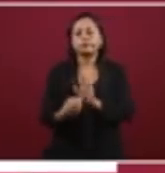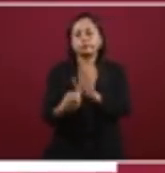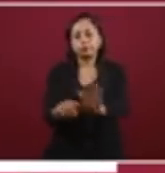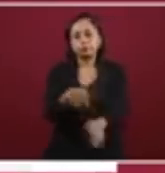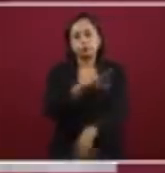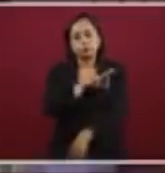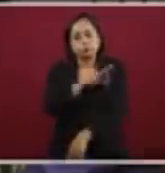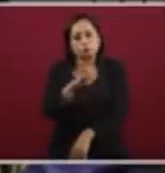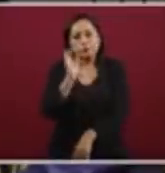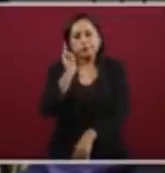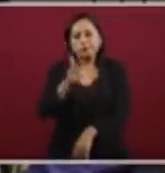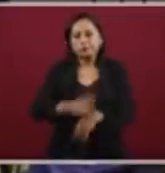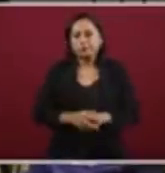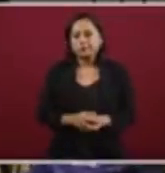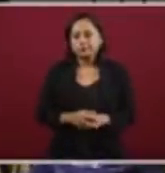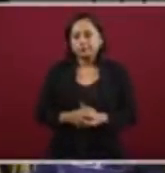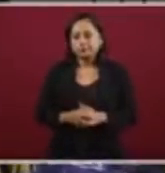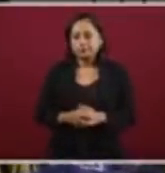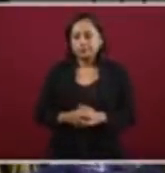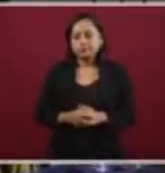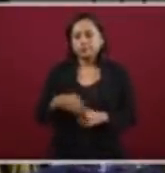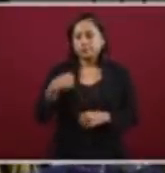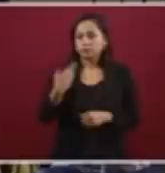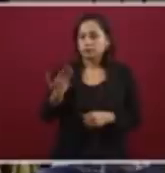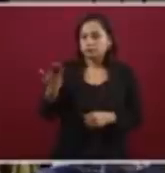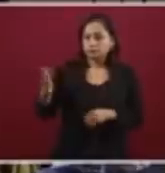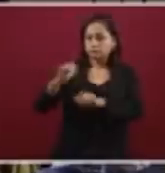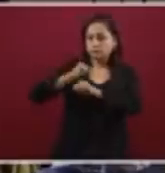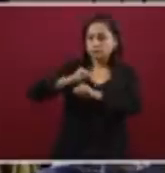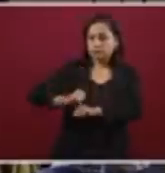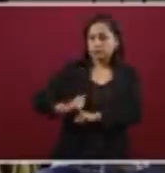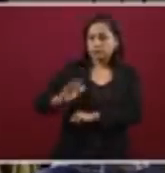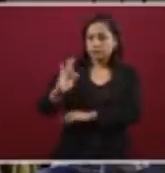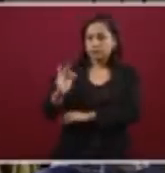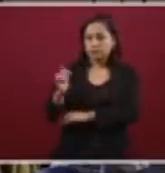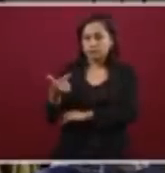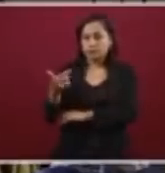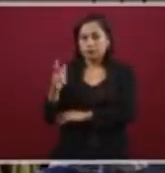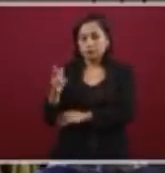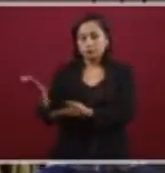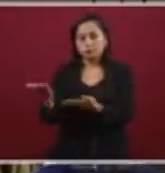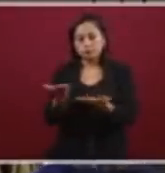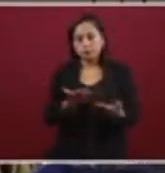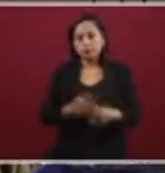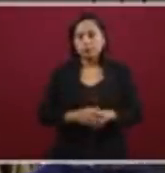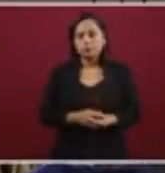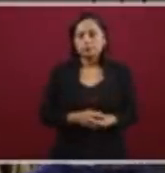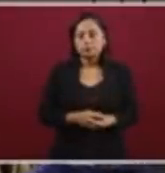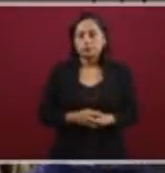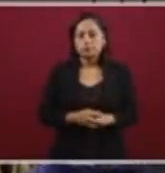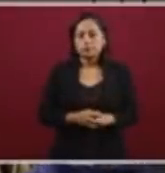puntuales le pediría al señor fiscal omar gómez por favor haga uso de la palabra